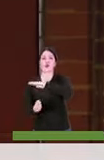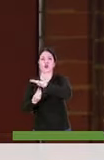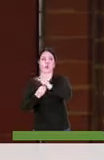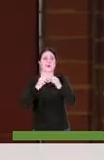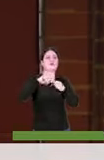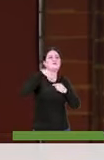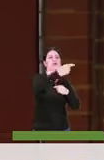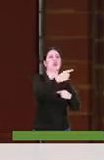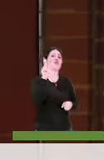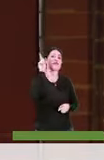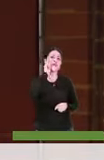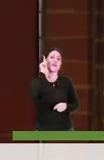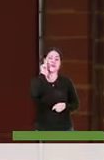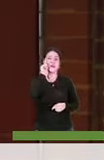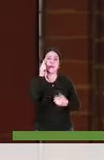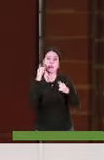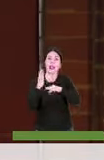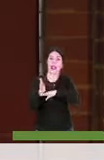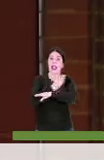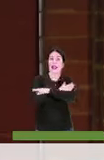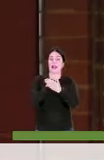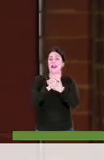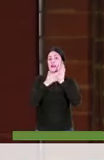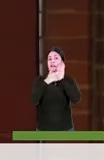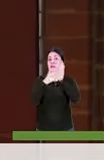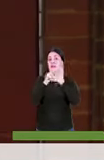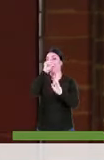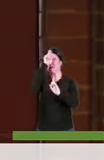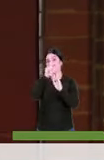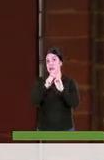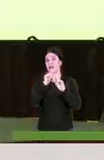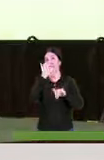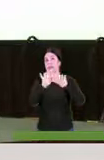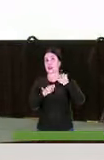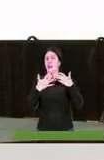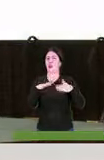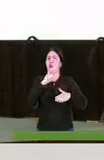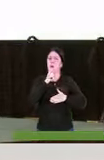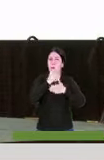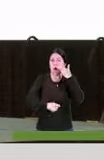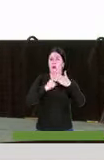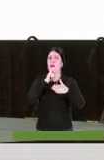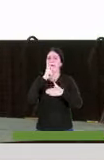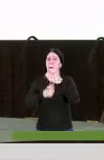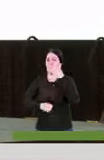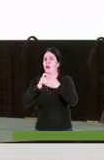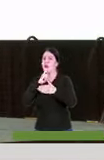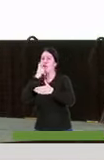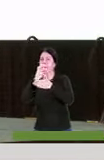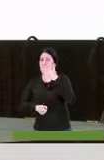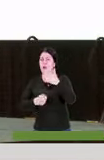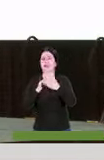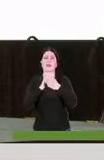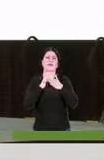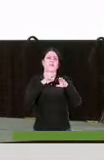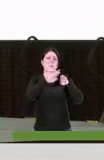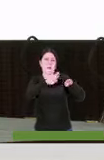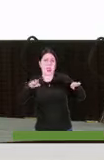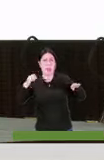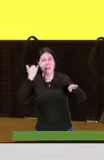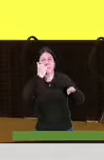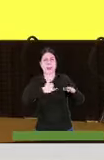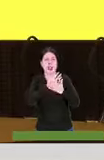hecho veían la presentación del secretario, es en donde más se hacen multas de tránsito por mal parqueados. Bueno, los ciudadanos van a